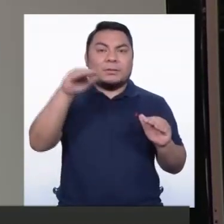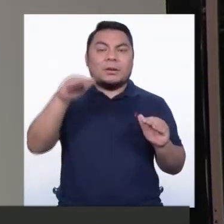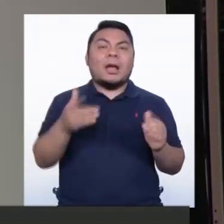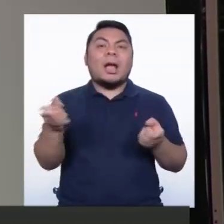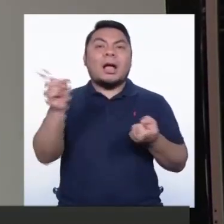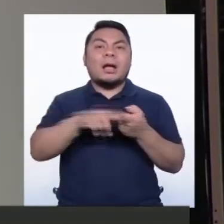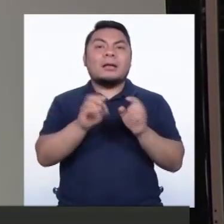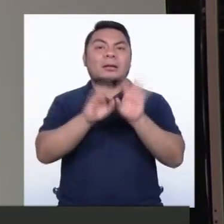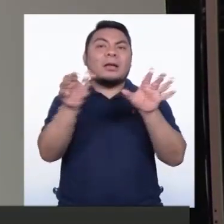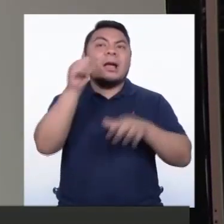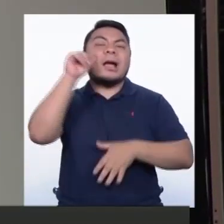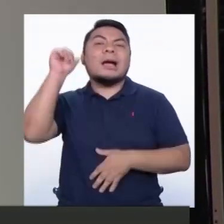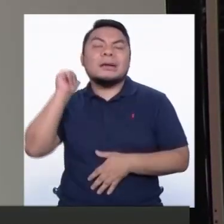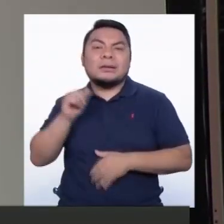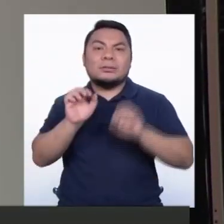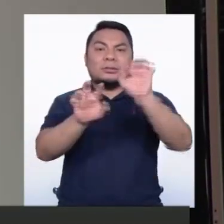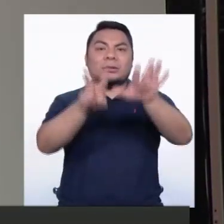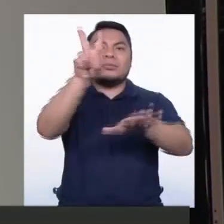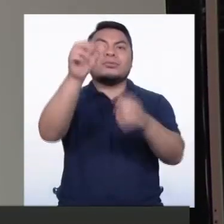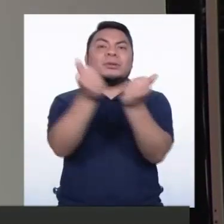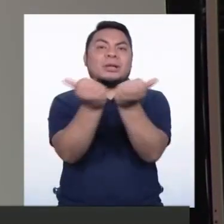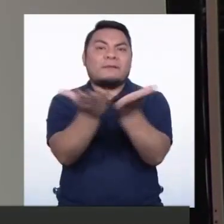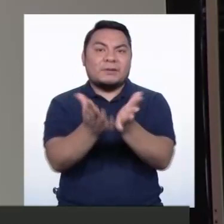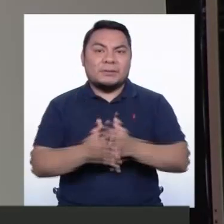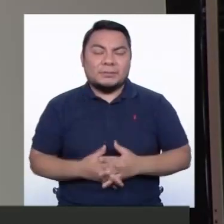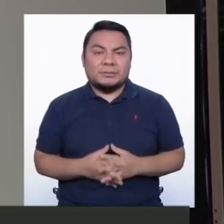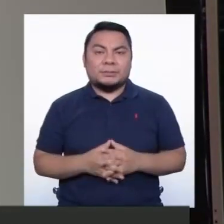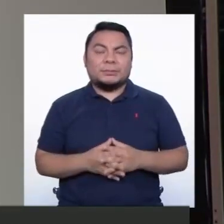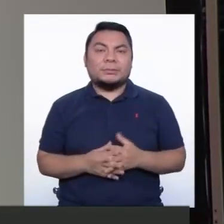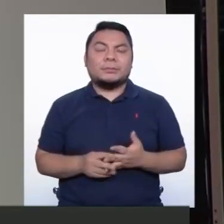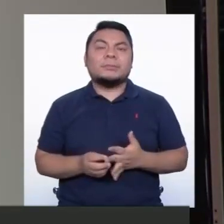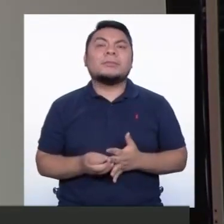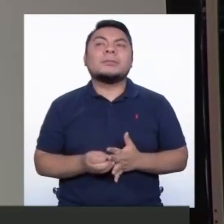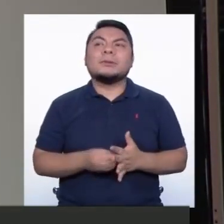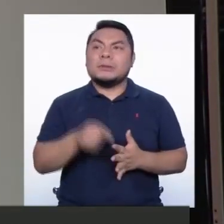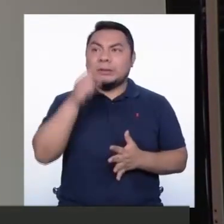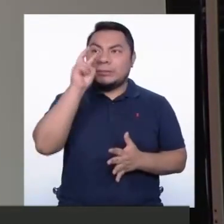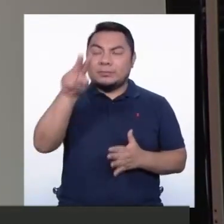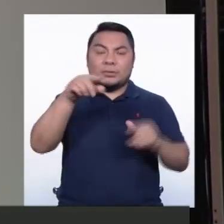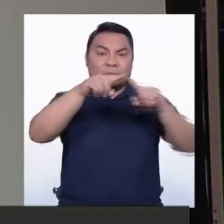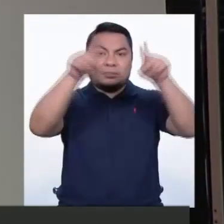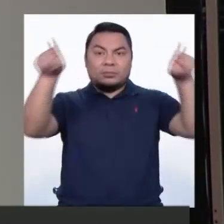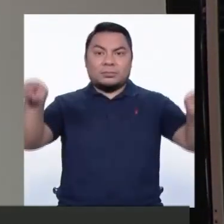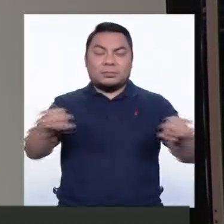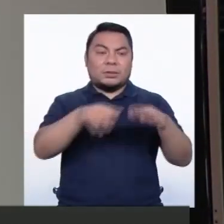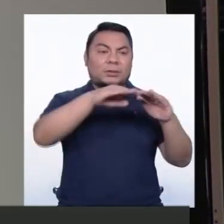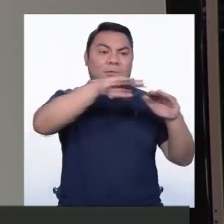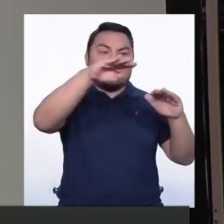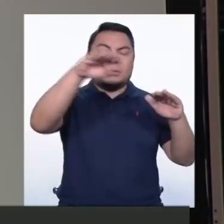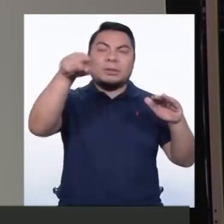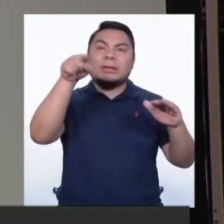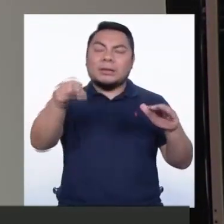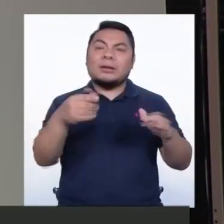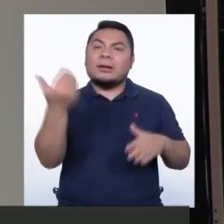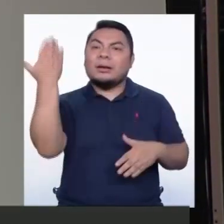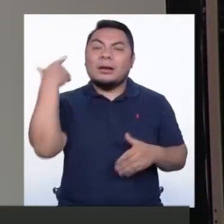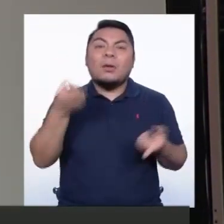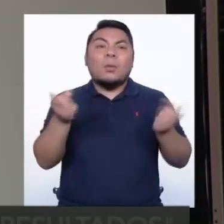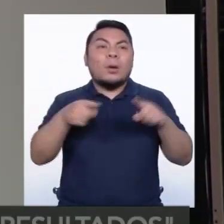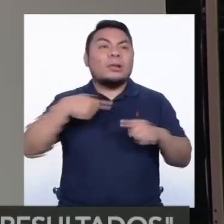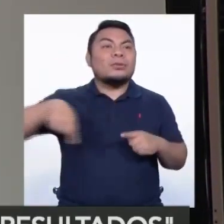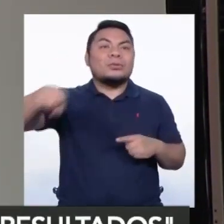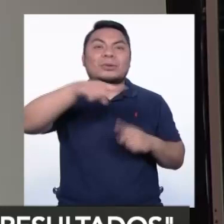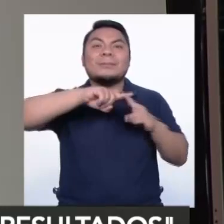ayer, 12 de abril, ¿no? Aquí tenemos que decir que cuando hemos empezado el estado de